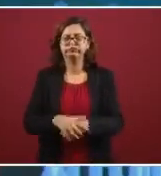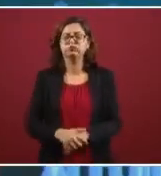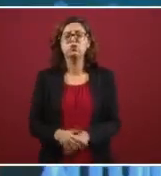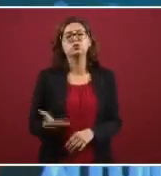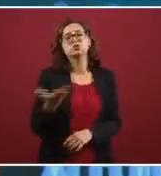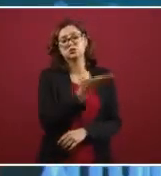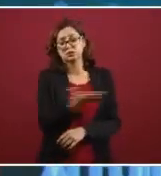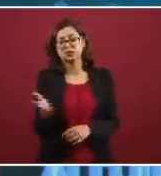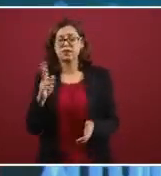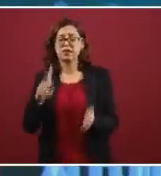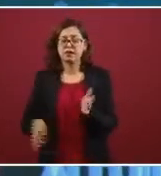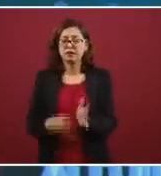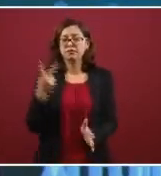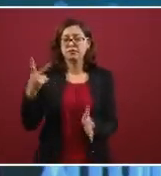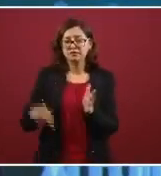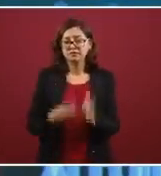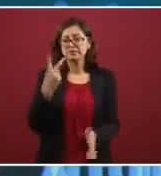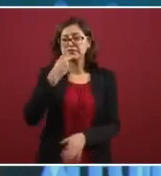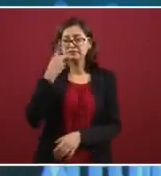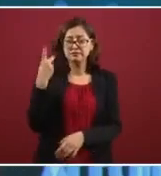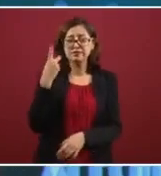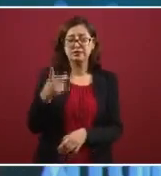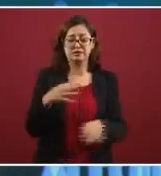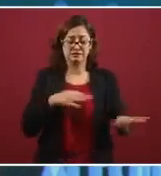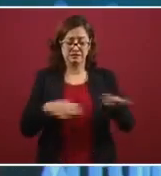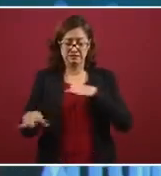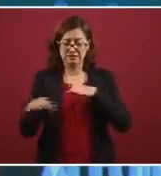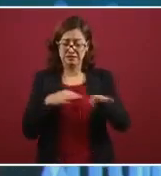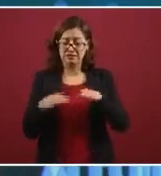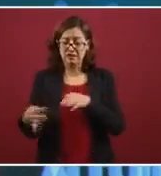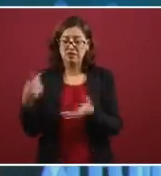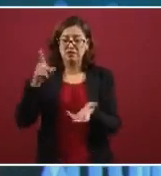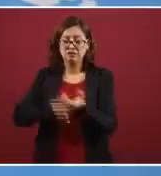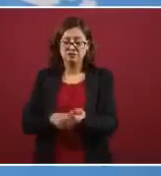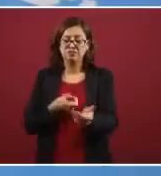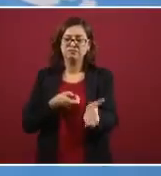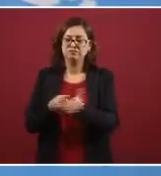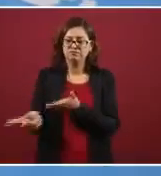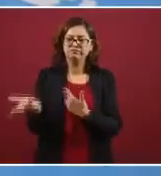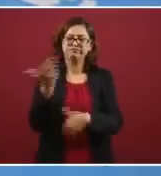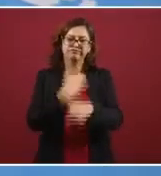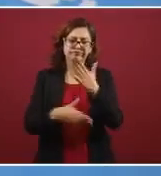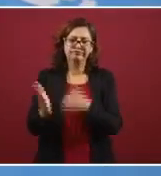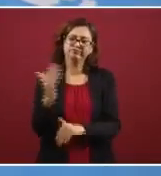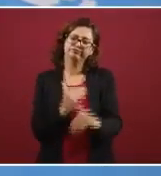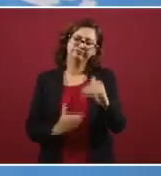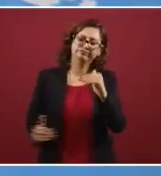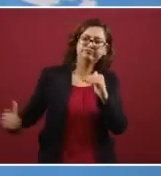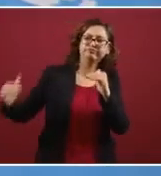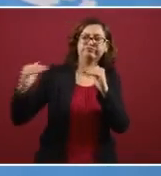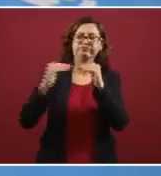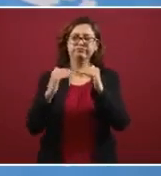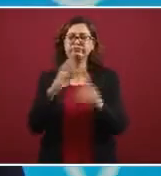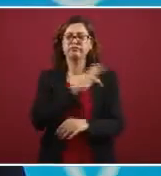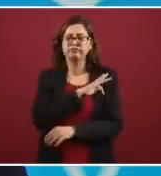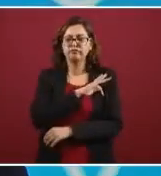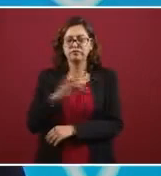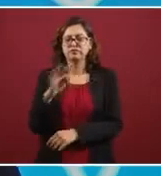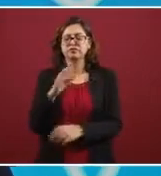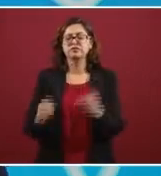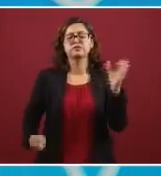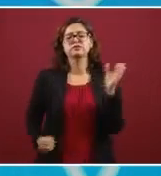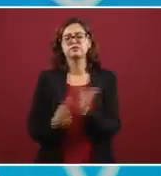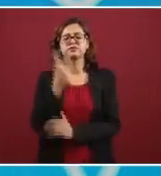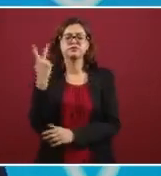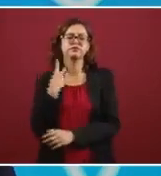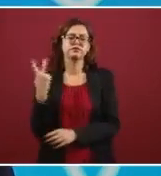el empleo con derechos es la llave maestra para superar la desigualdad. Una nueva generación de políticas sociales